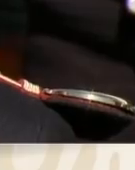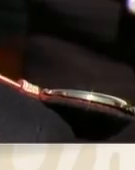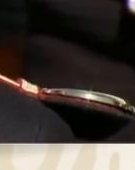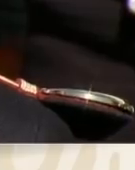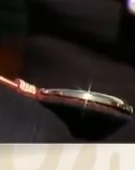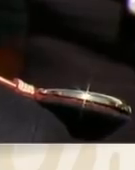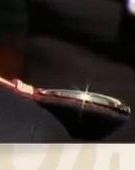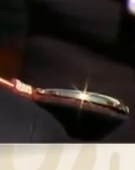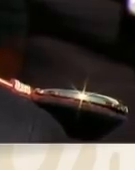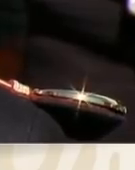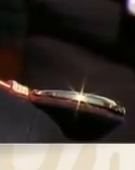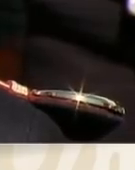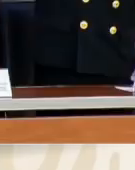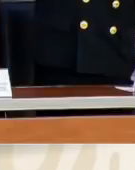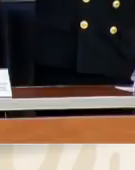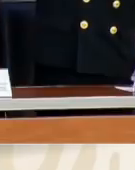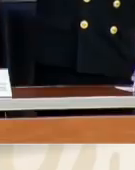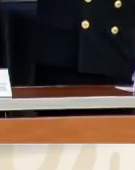¡Viva la patria!